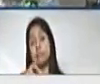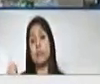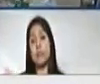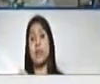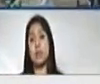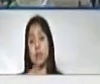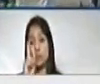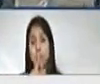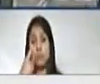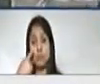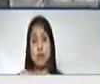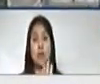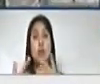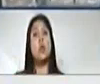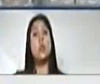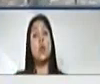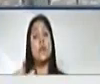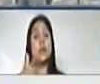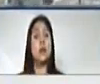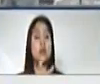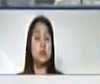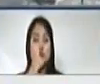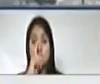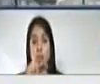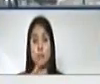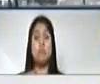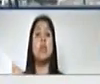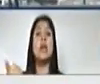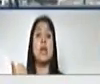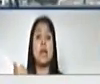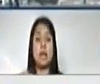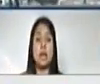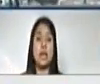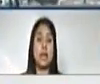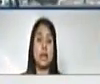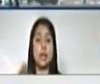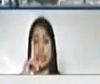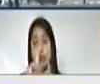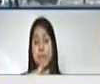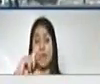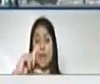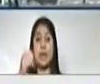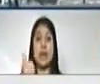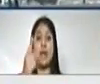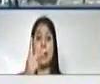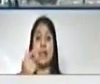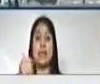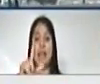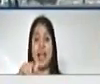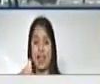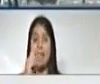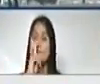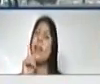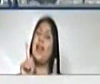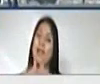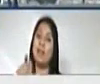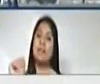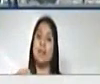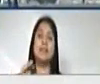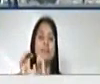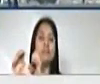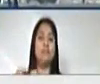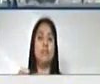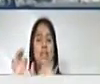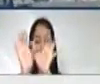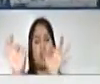Las imágenes entonces, porque justamente ya lo anunciaba la ministra de Salud que están ya a punto de comenzar